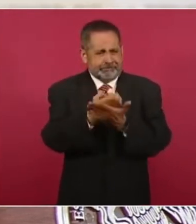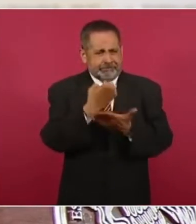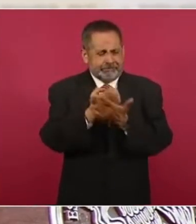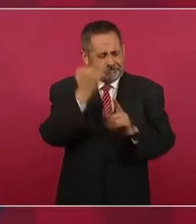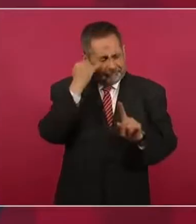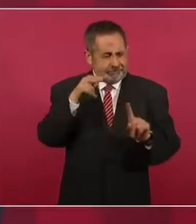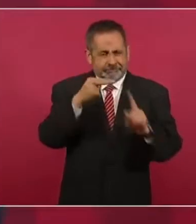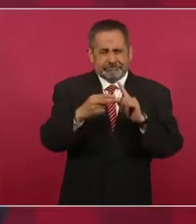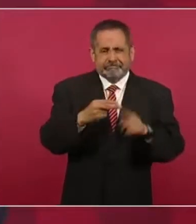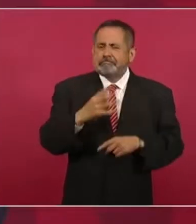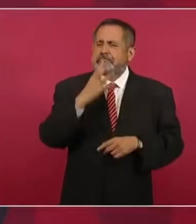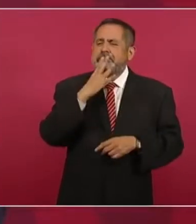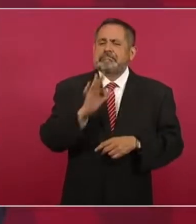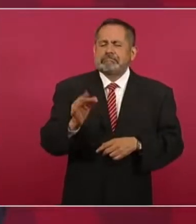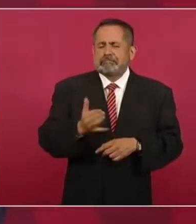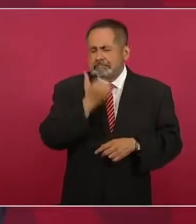economicista simplista,